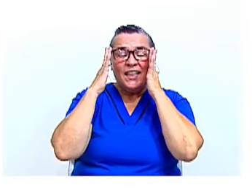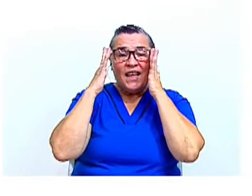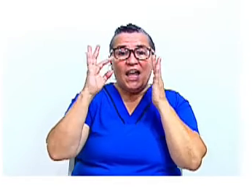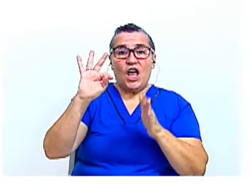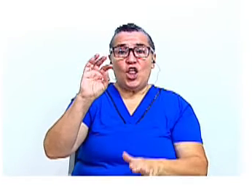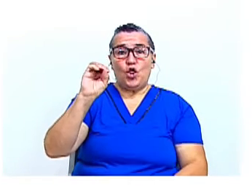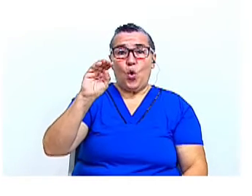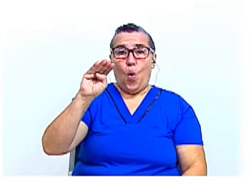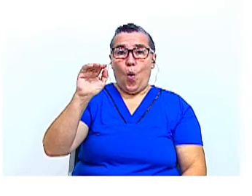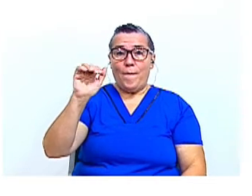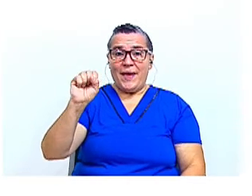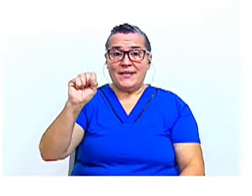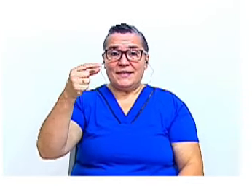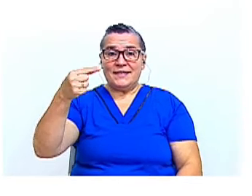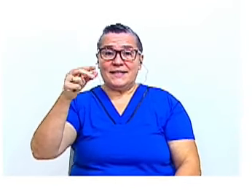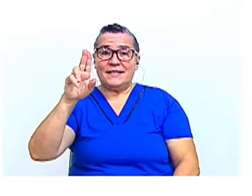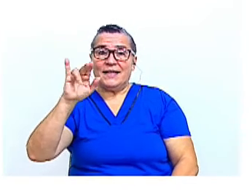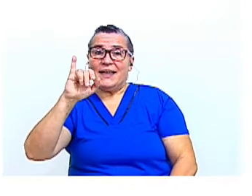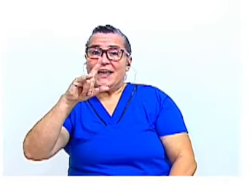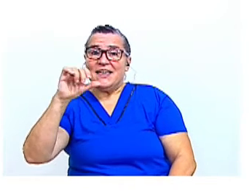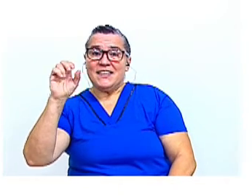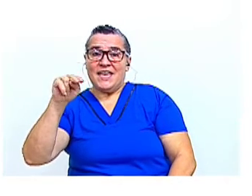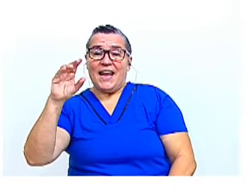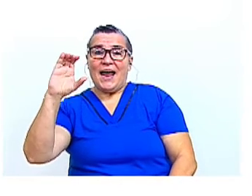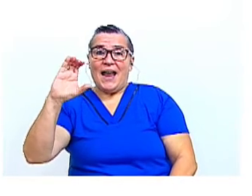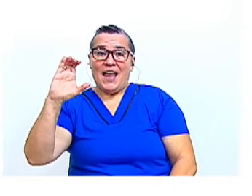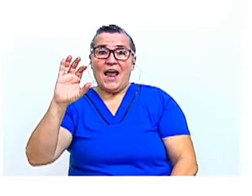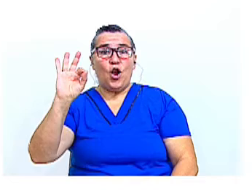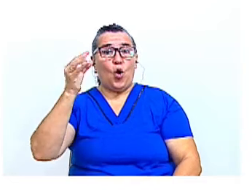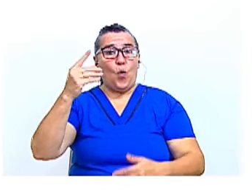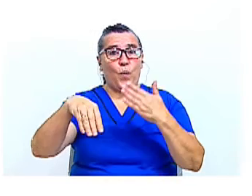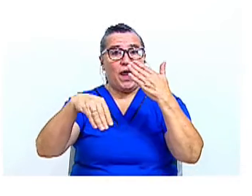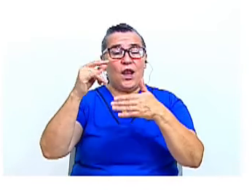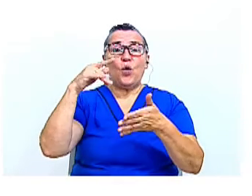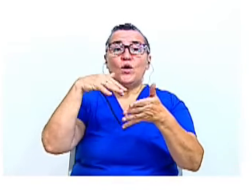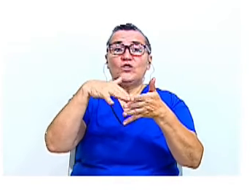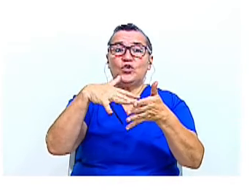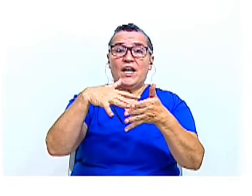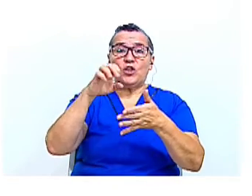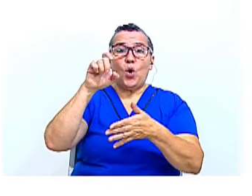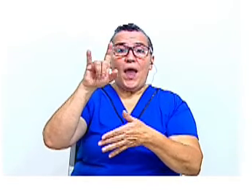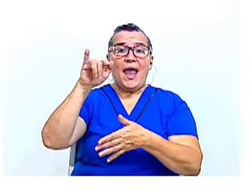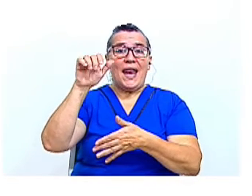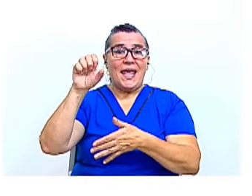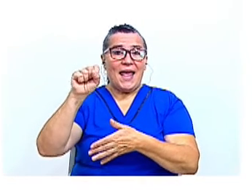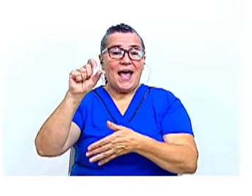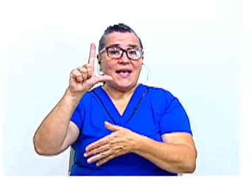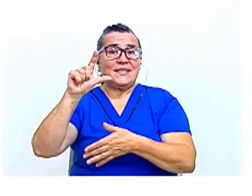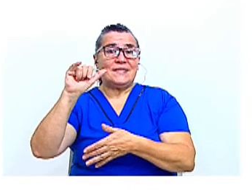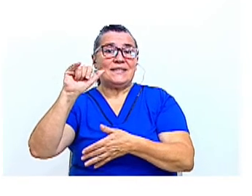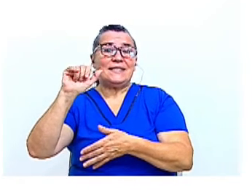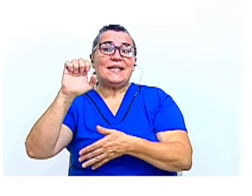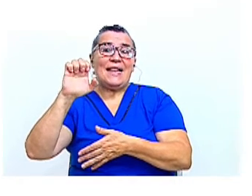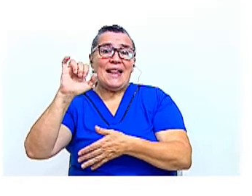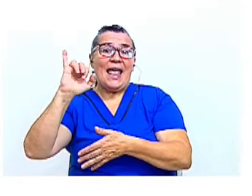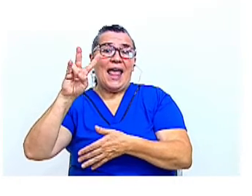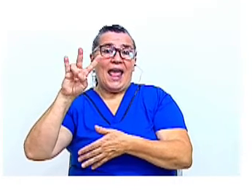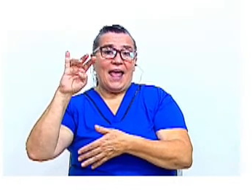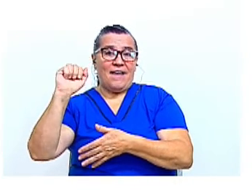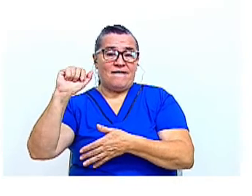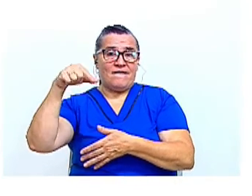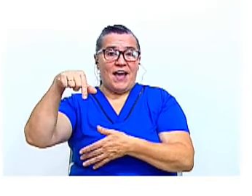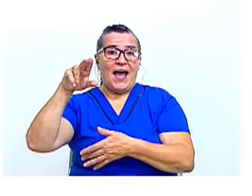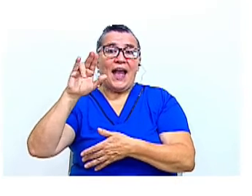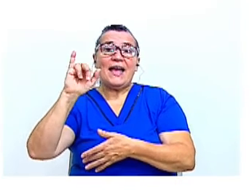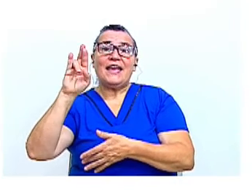Guillén Calderón, de 9º año, y estudiante del colegio Elías Leiva Quirós, que nos va a